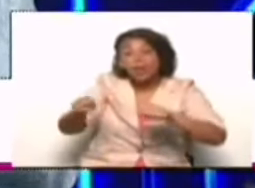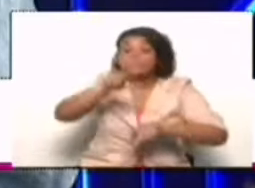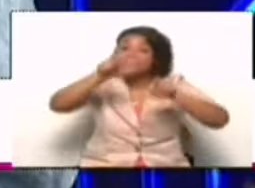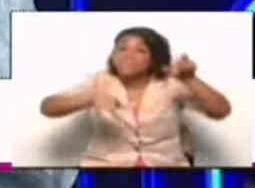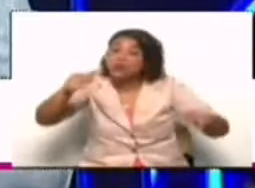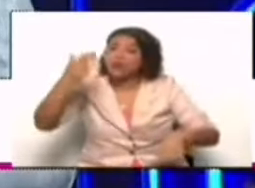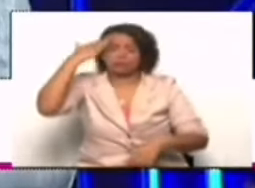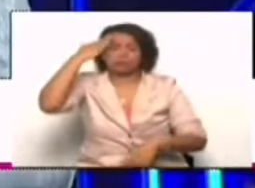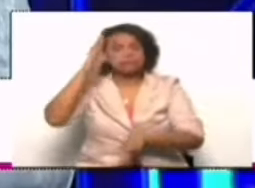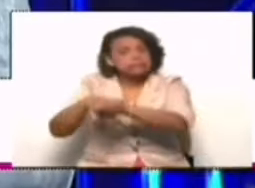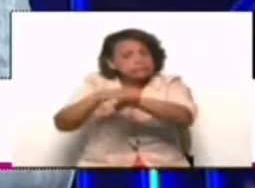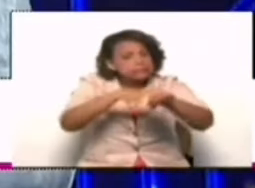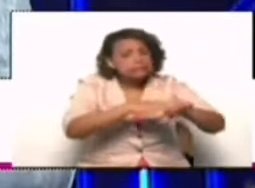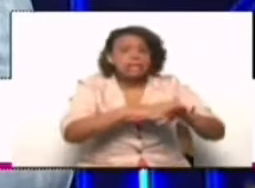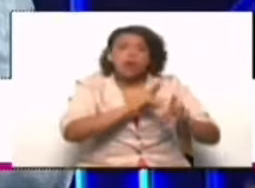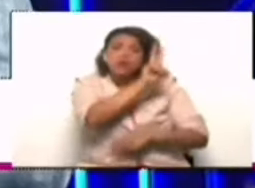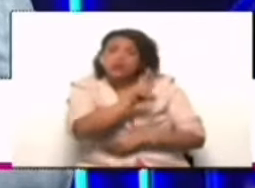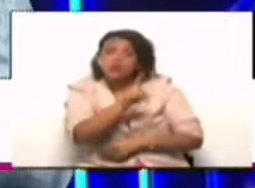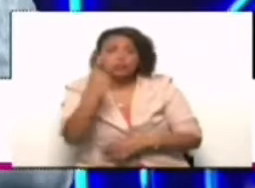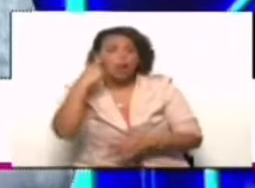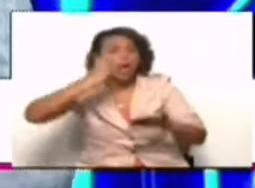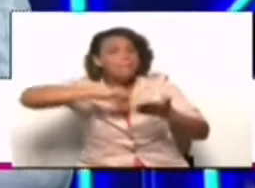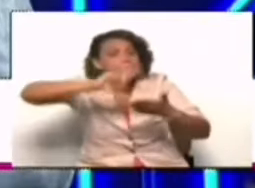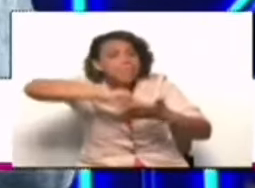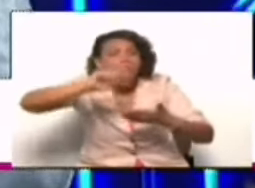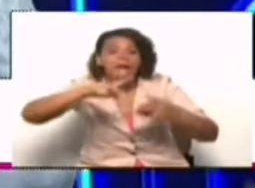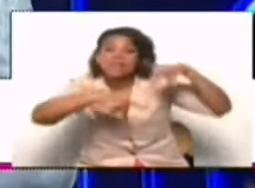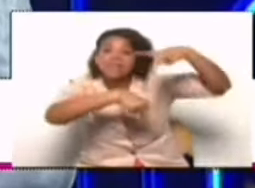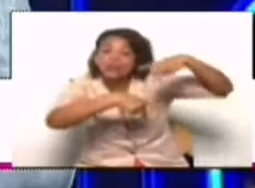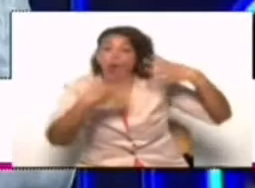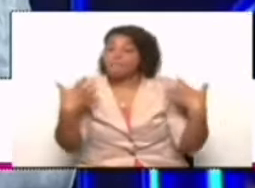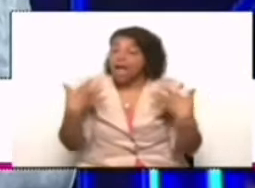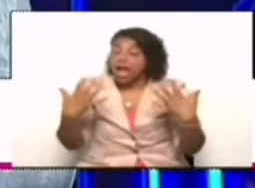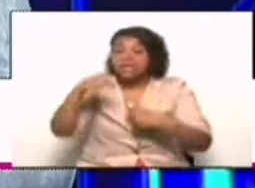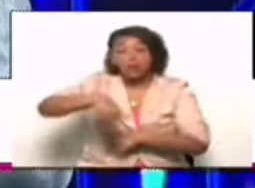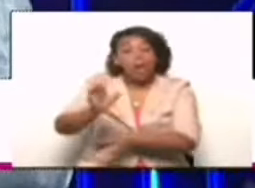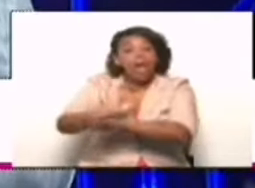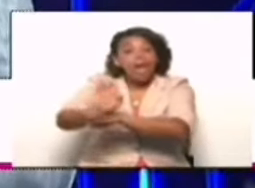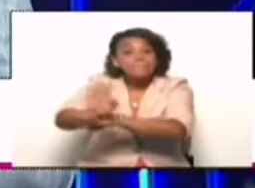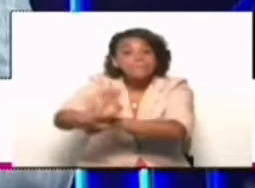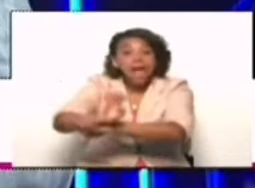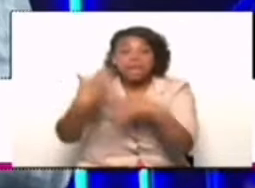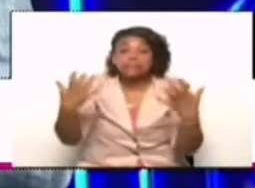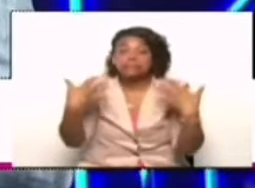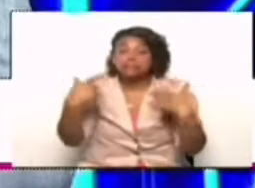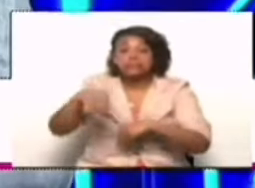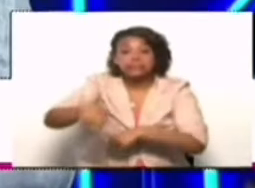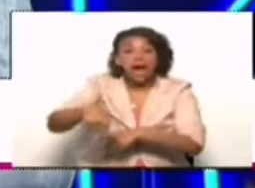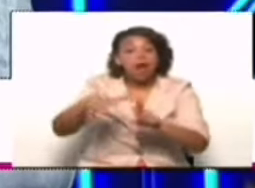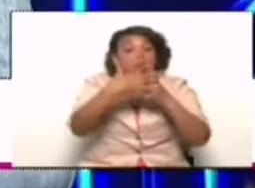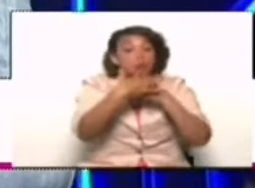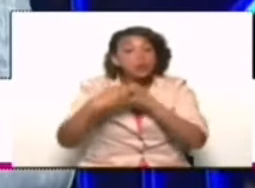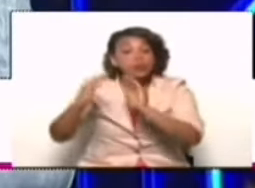la conciencia crítica y a declararnos en emergencia allí, en la